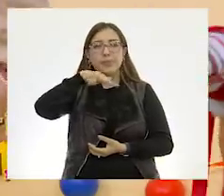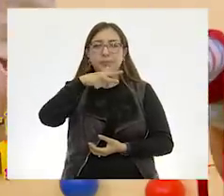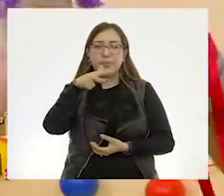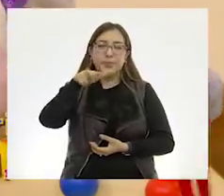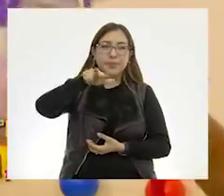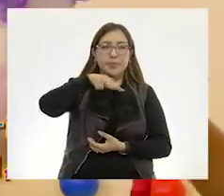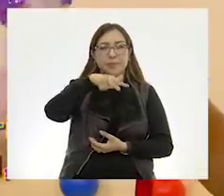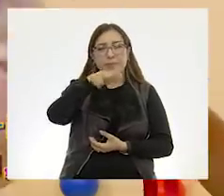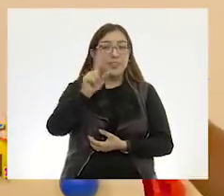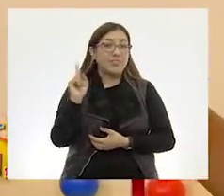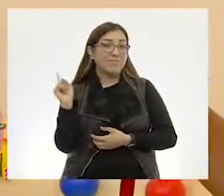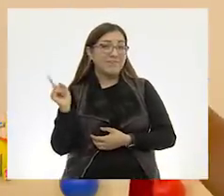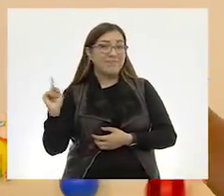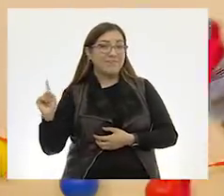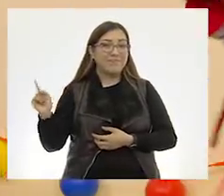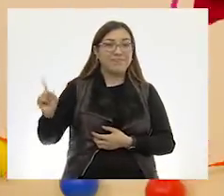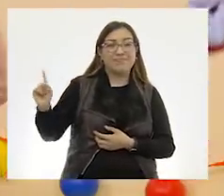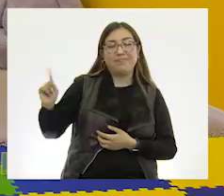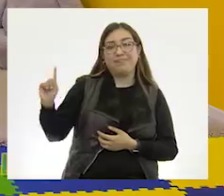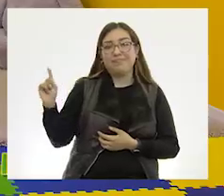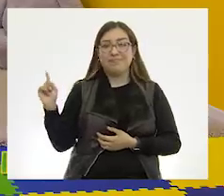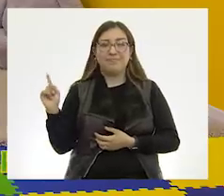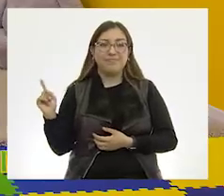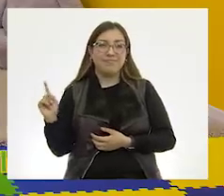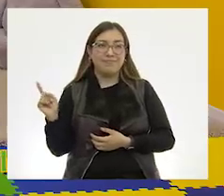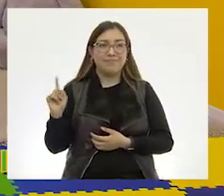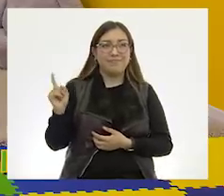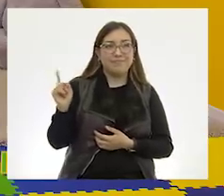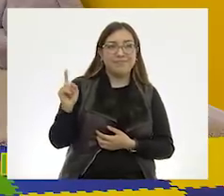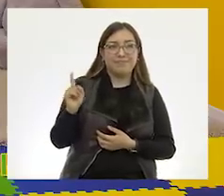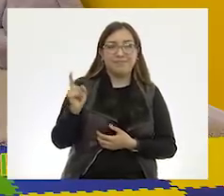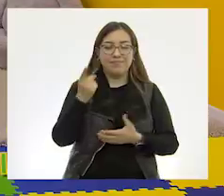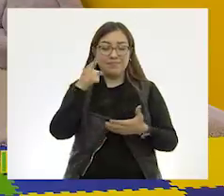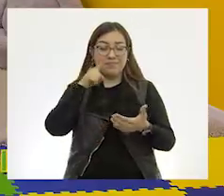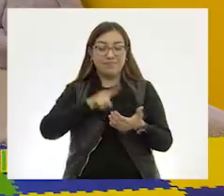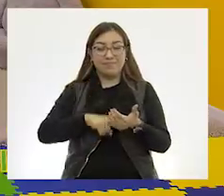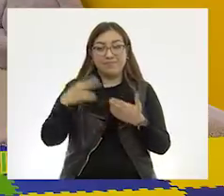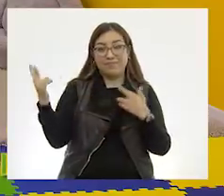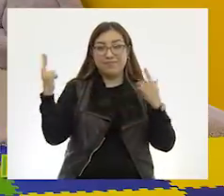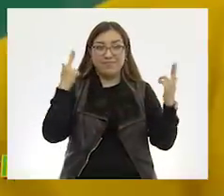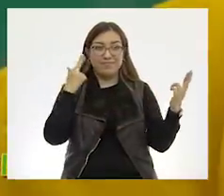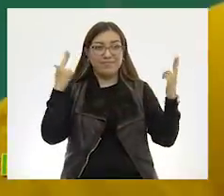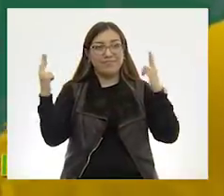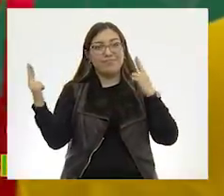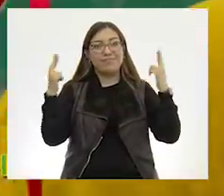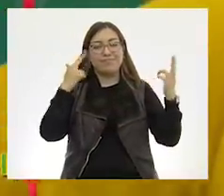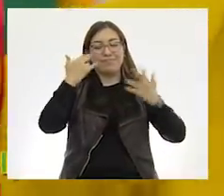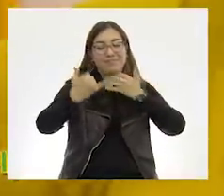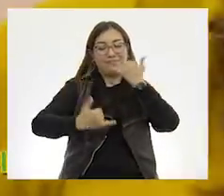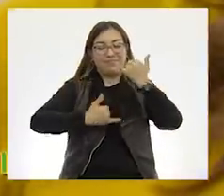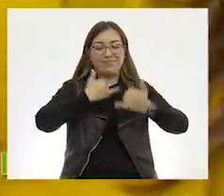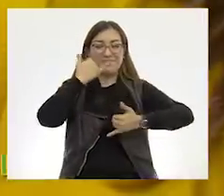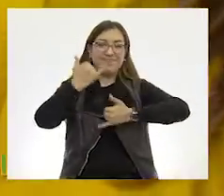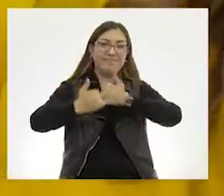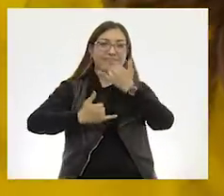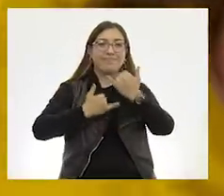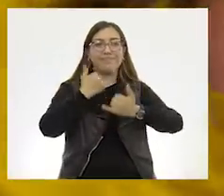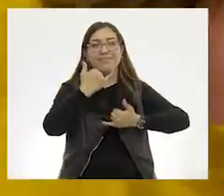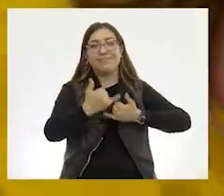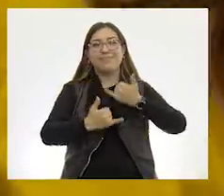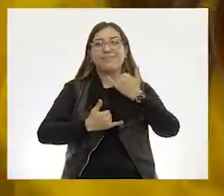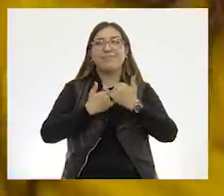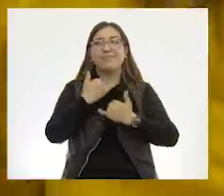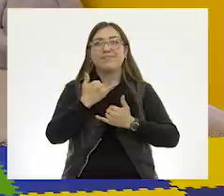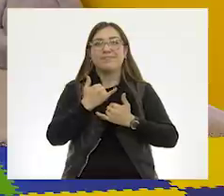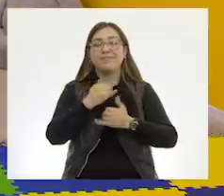con su cascabel. Ya se lo pone, ya se lo quita para jugar con él. Y